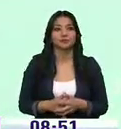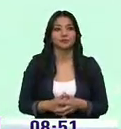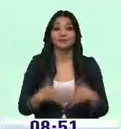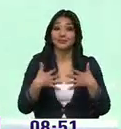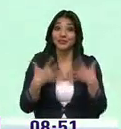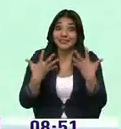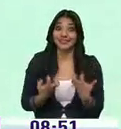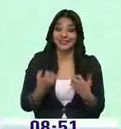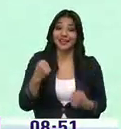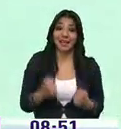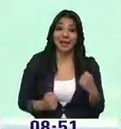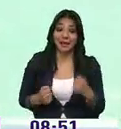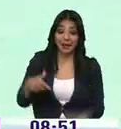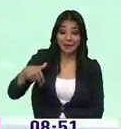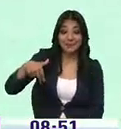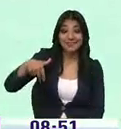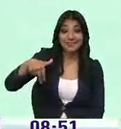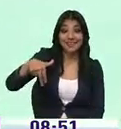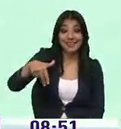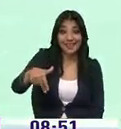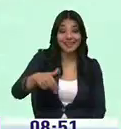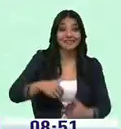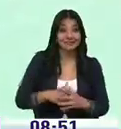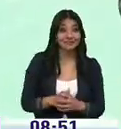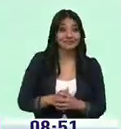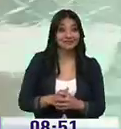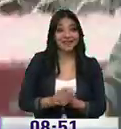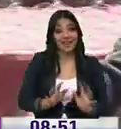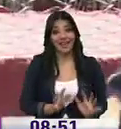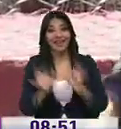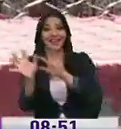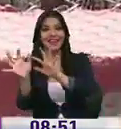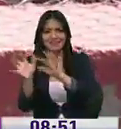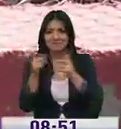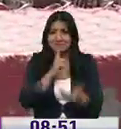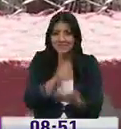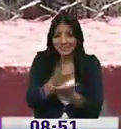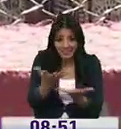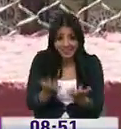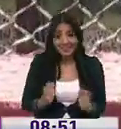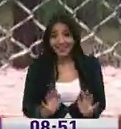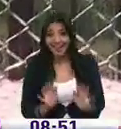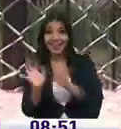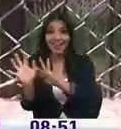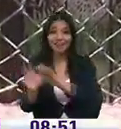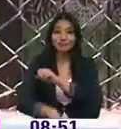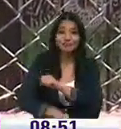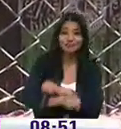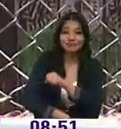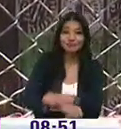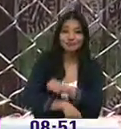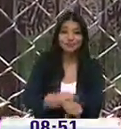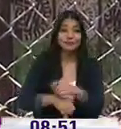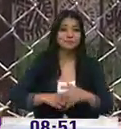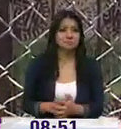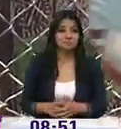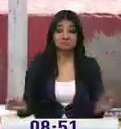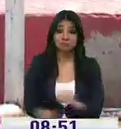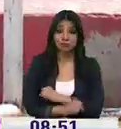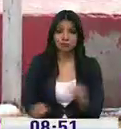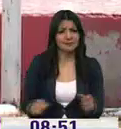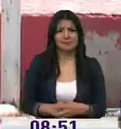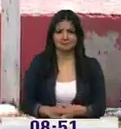Caminar, ser un arquero. Quiere convertirse en un gran arquero, y aunque pareciera imposible, hay